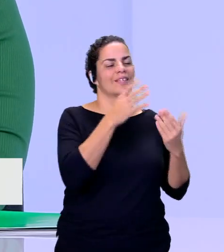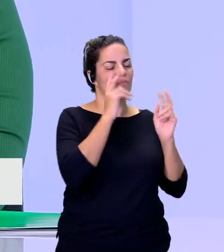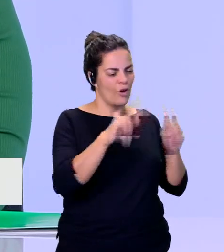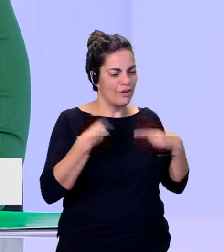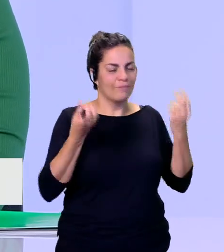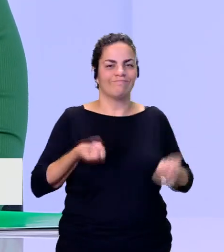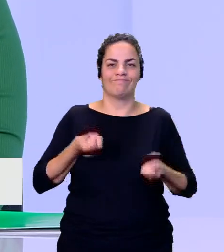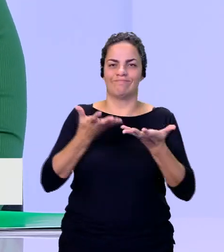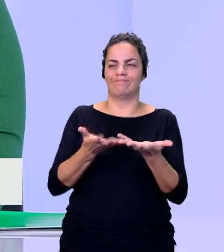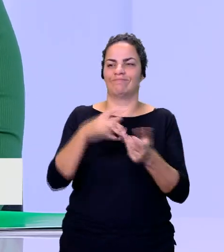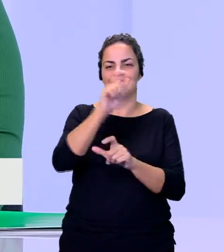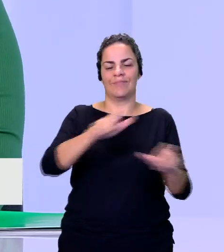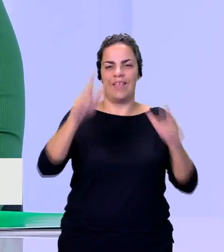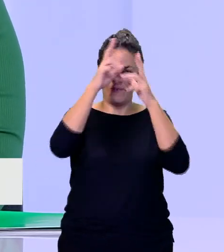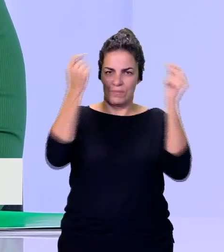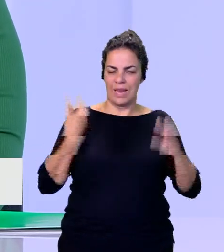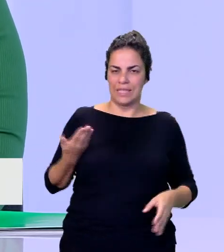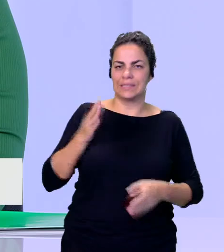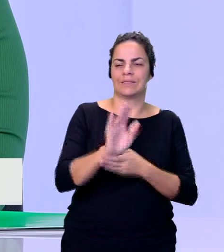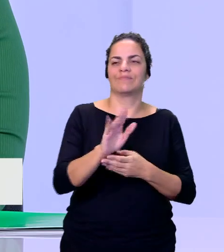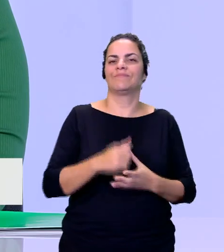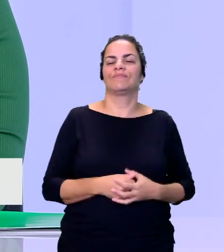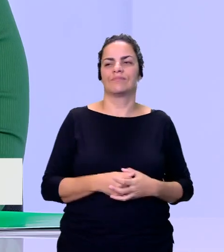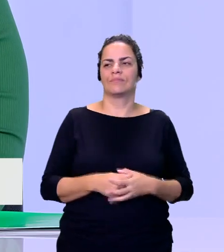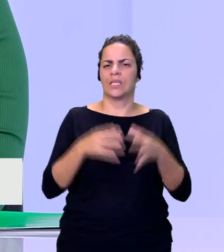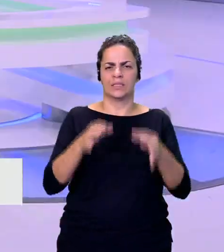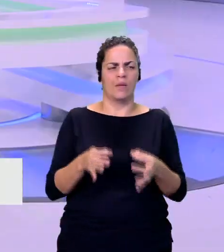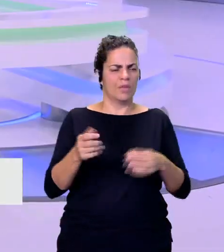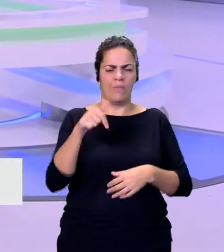dar voz a los enfermeros y enfermeras. Siempre tiene aquí el